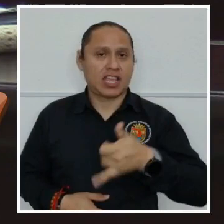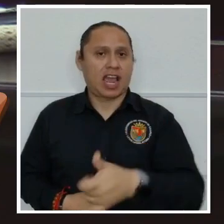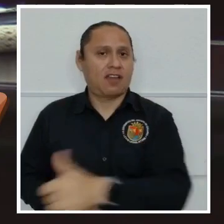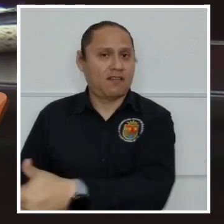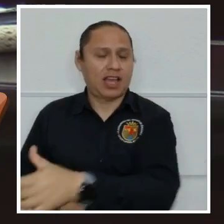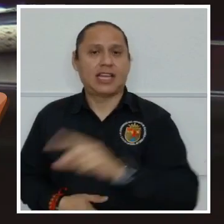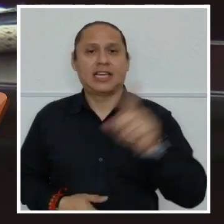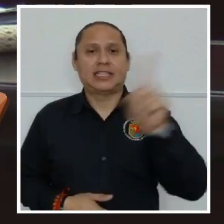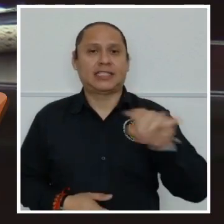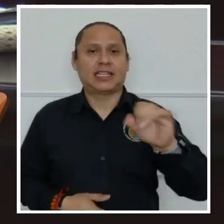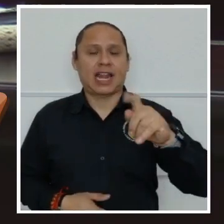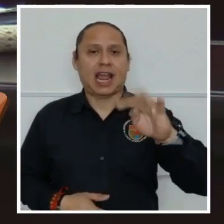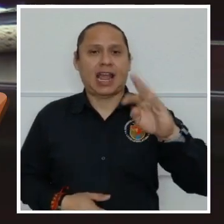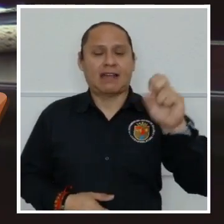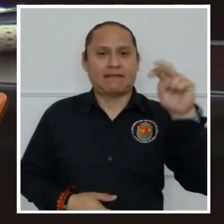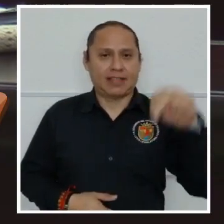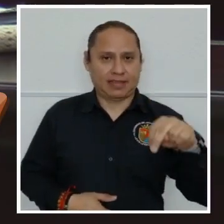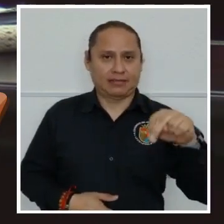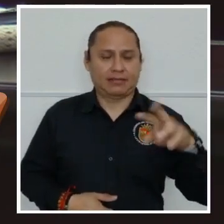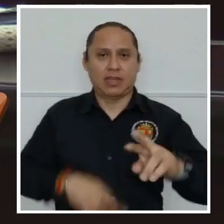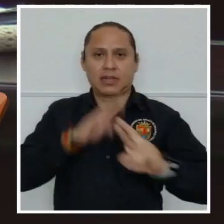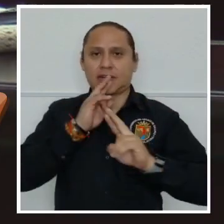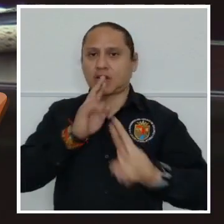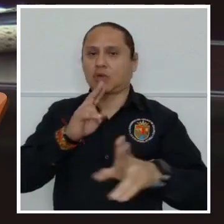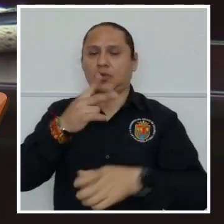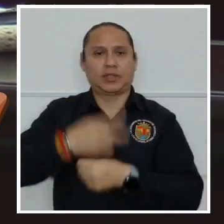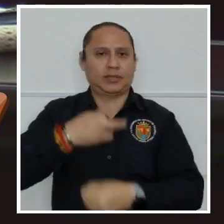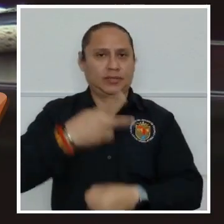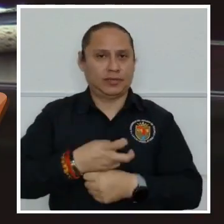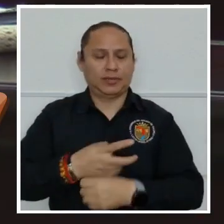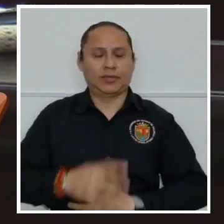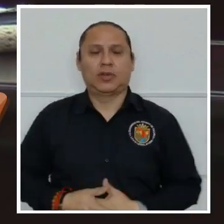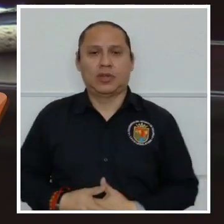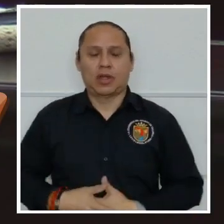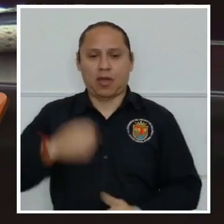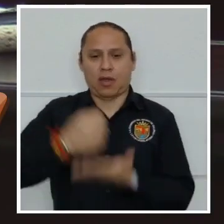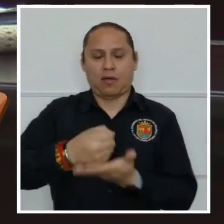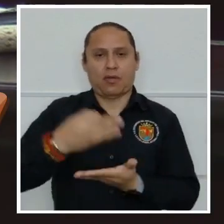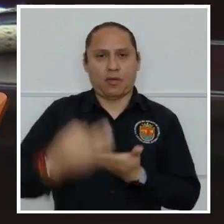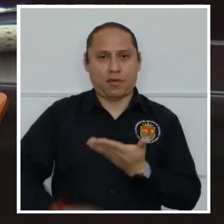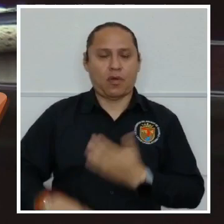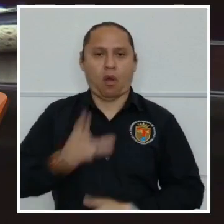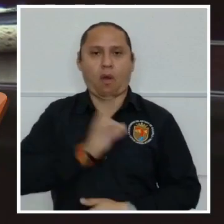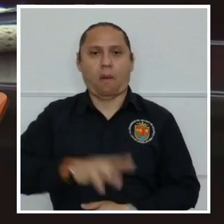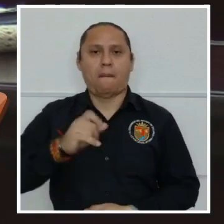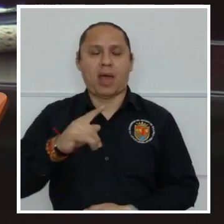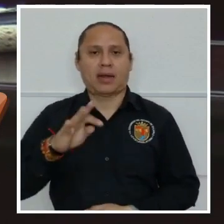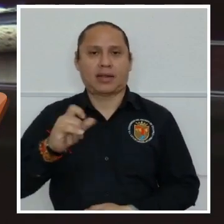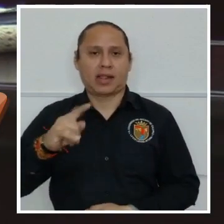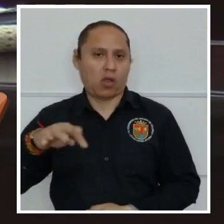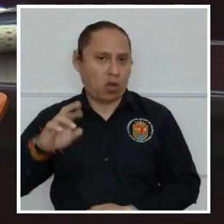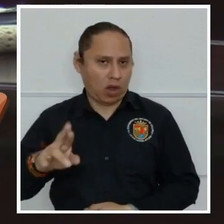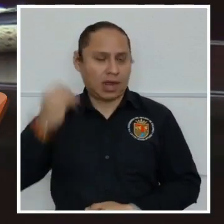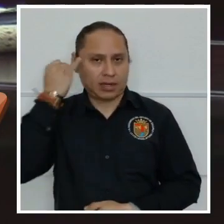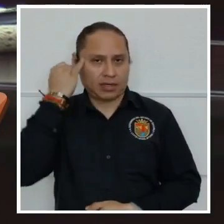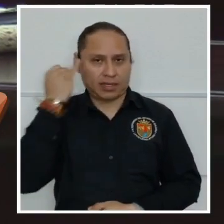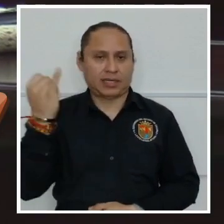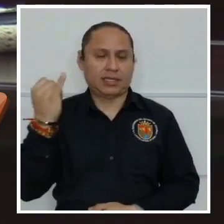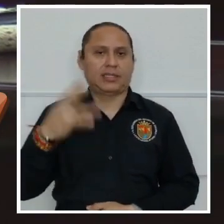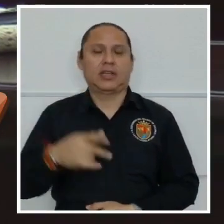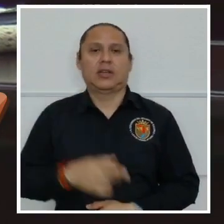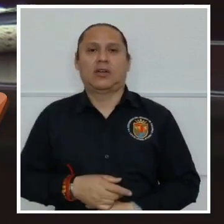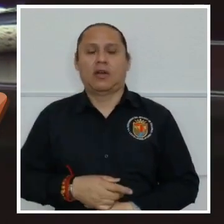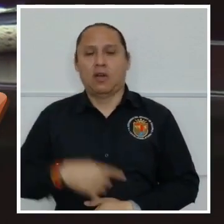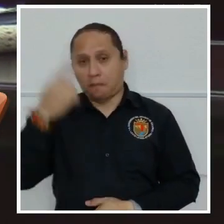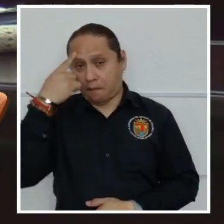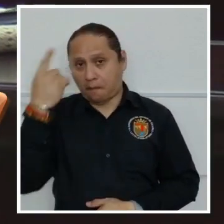y Sinacantán. Resolutivo segundo. Es de aprobarse en lo particular las iniciativas